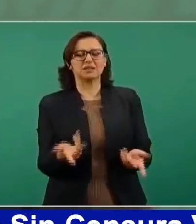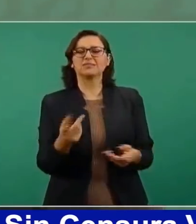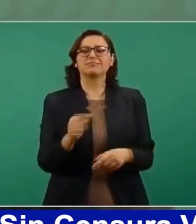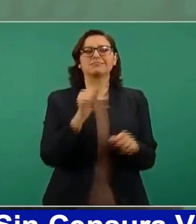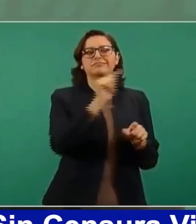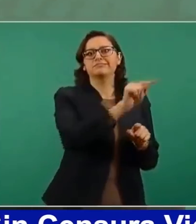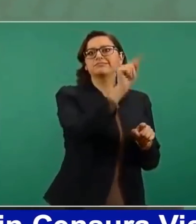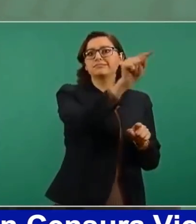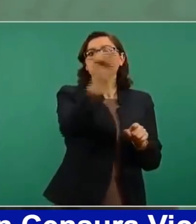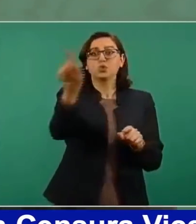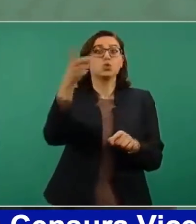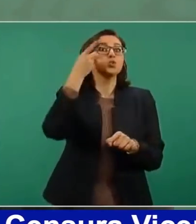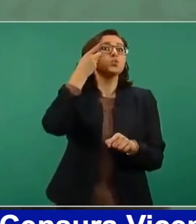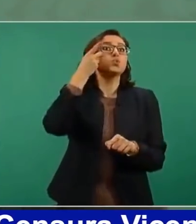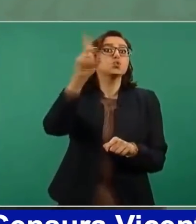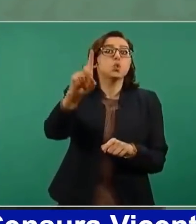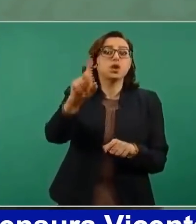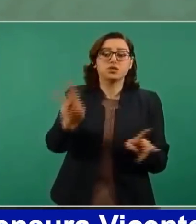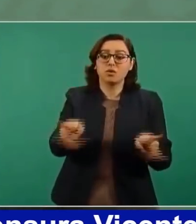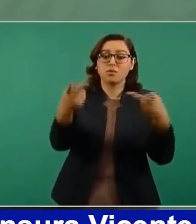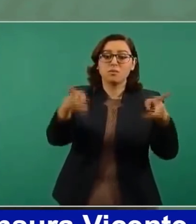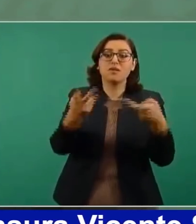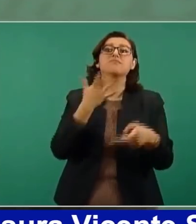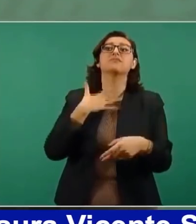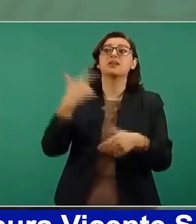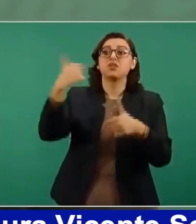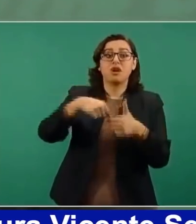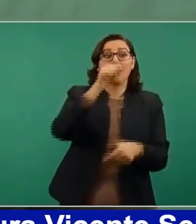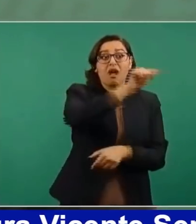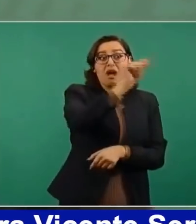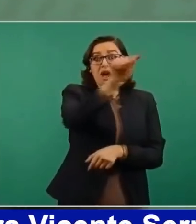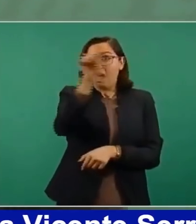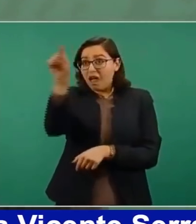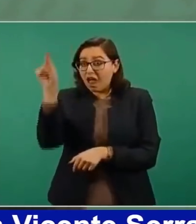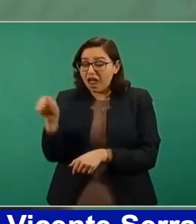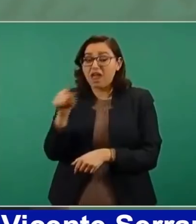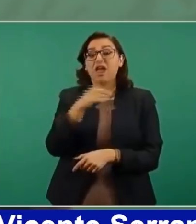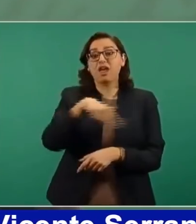Vamos a ver el comportamiento. Pues ya